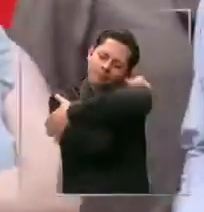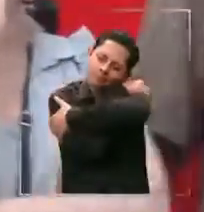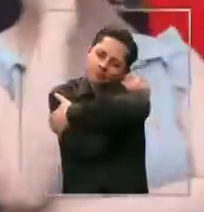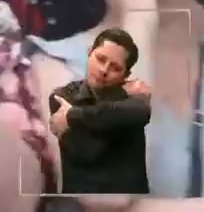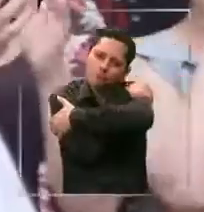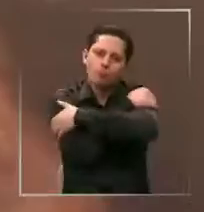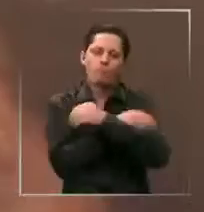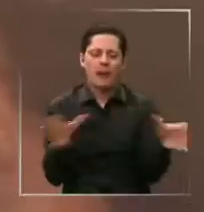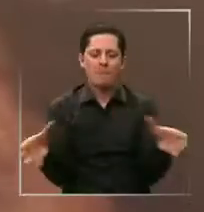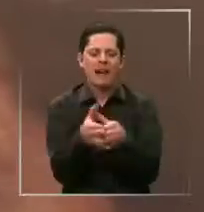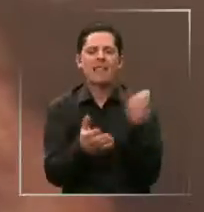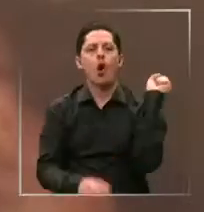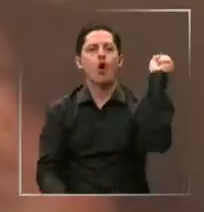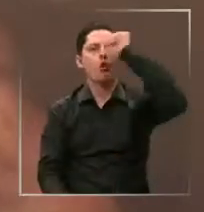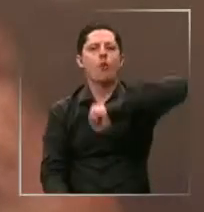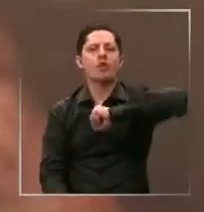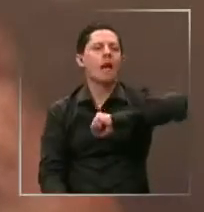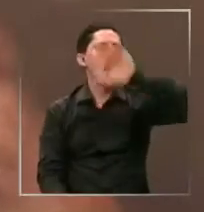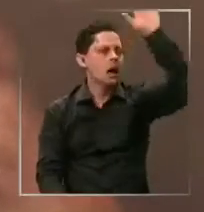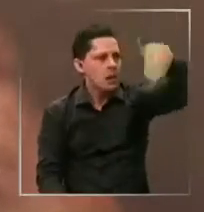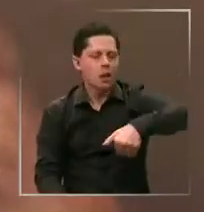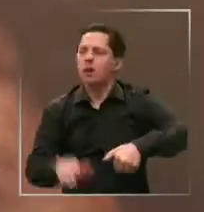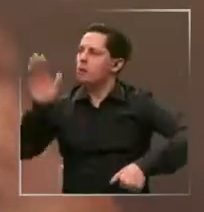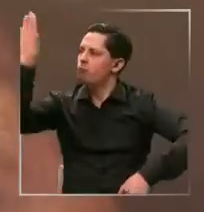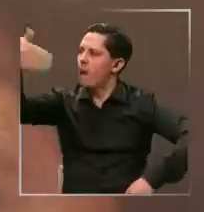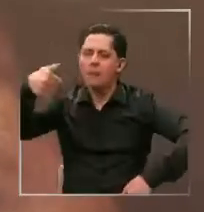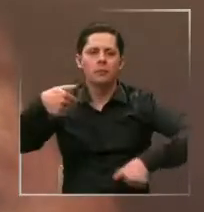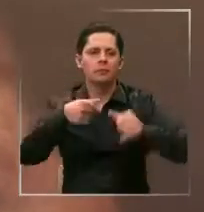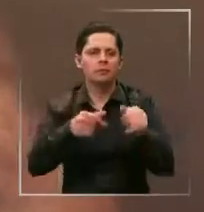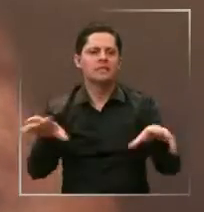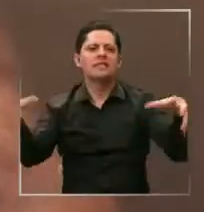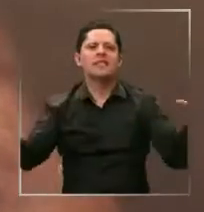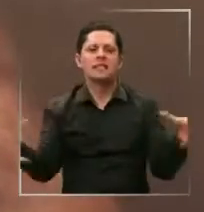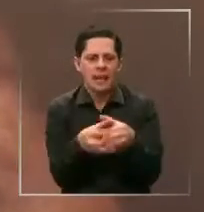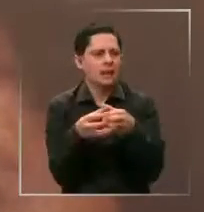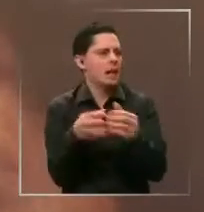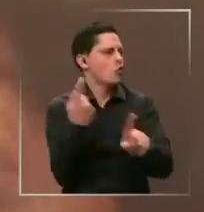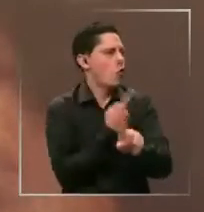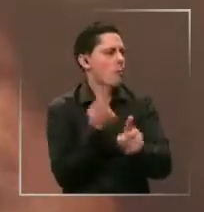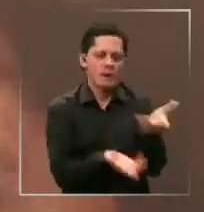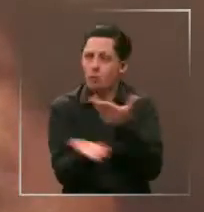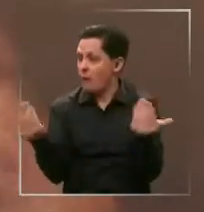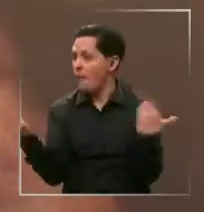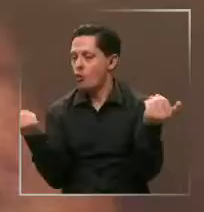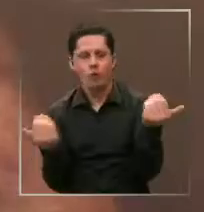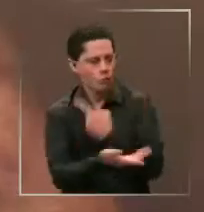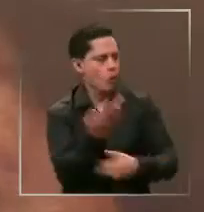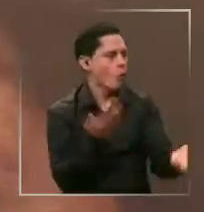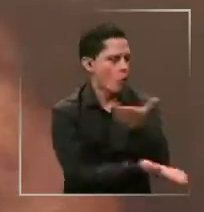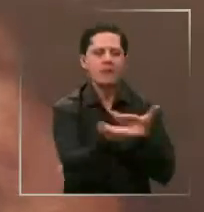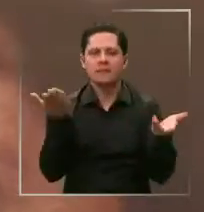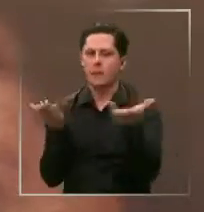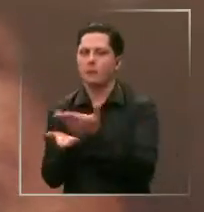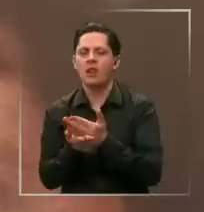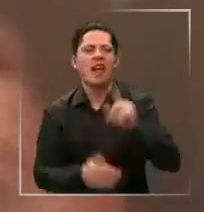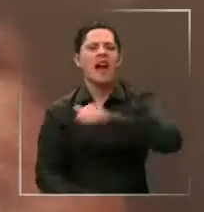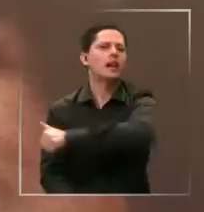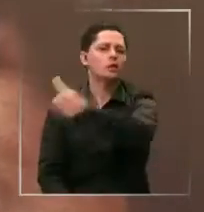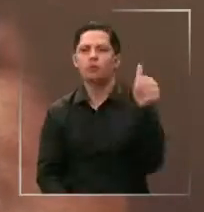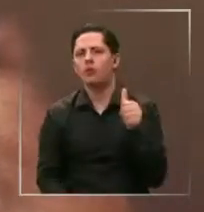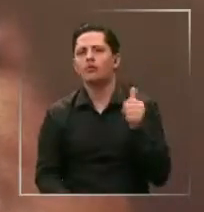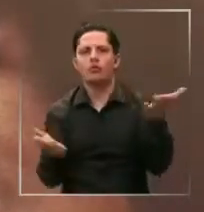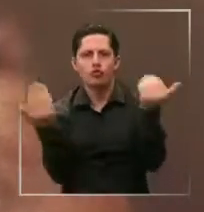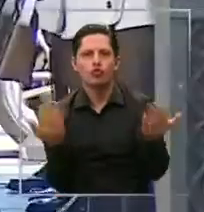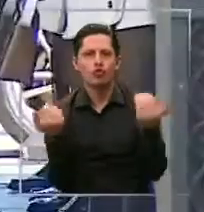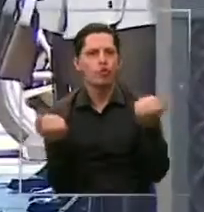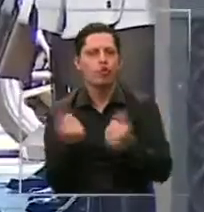Partido Comunista. Quiero llamar de nuevo a todas las fuerzas políticas a que se sienten de nuevo a la mesa, porque necesitamos a todos los chilenos y